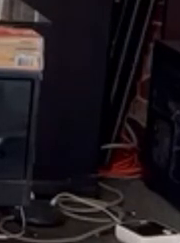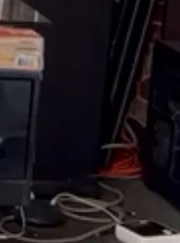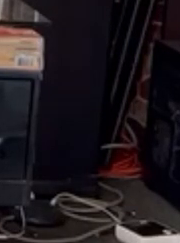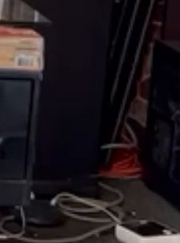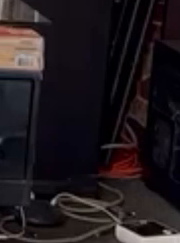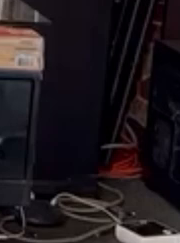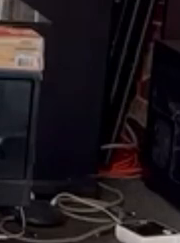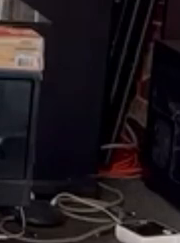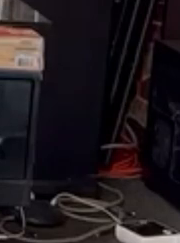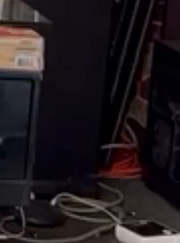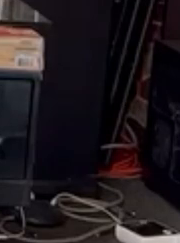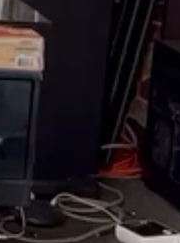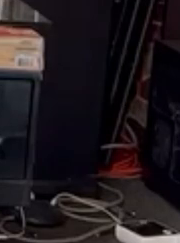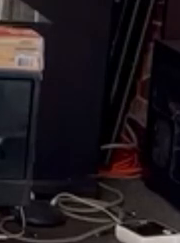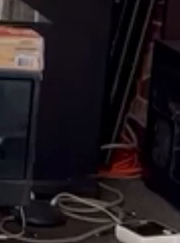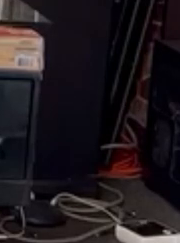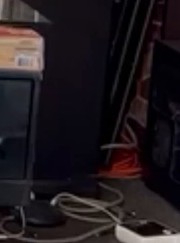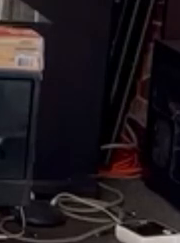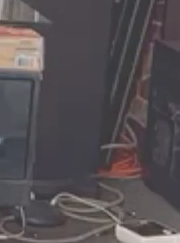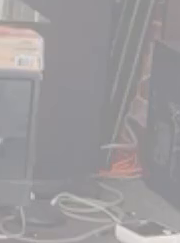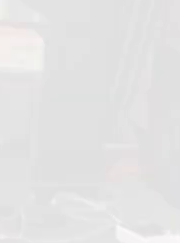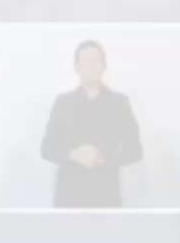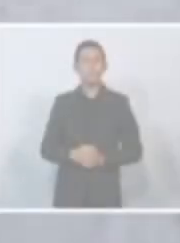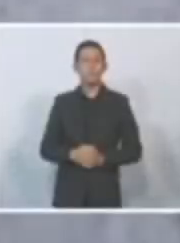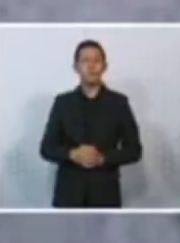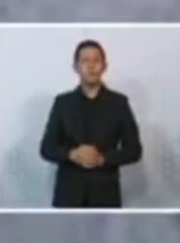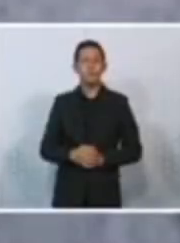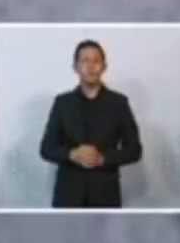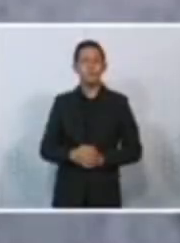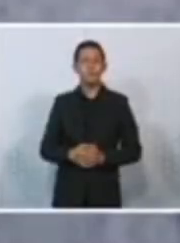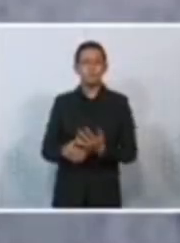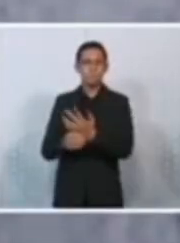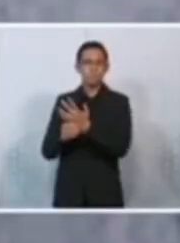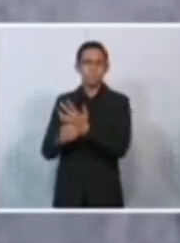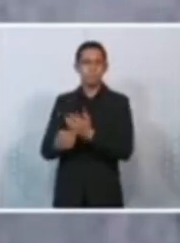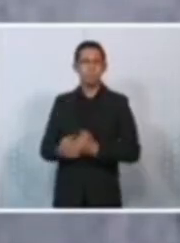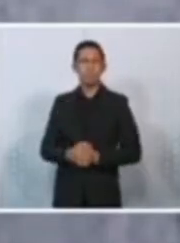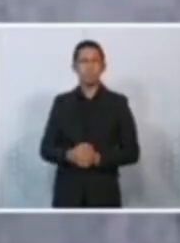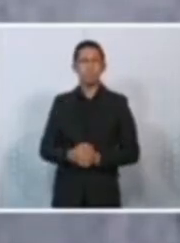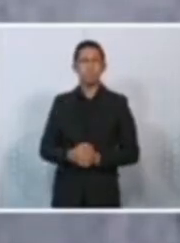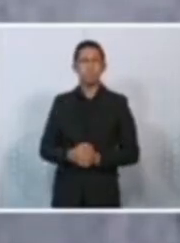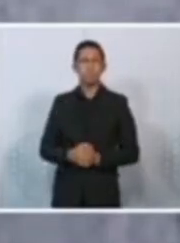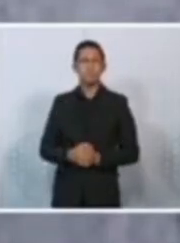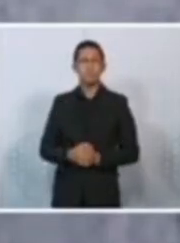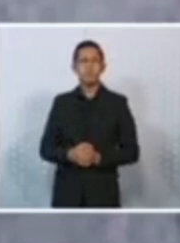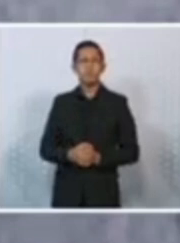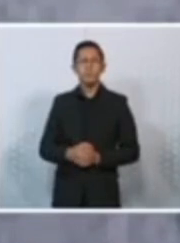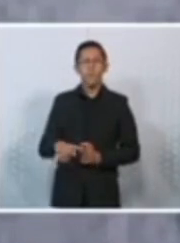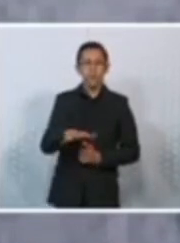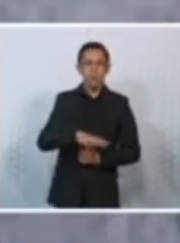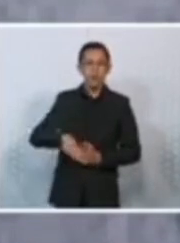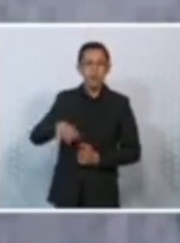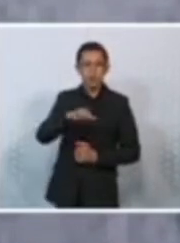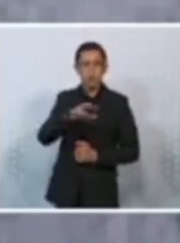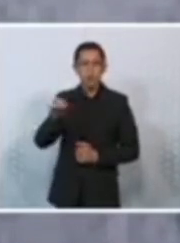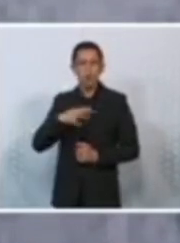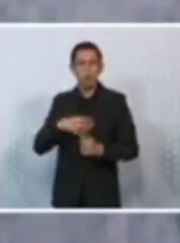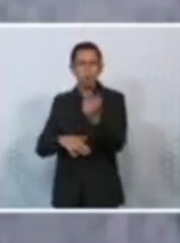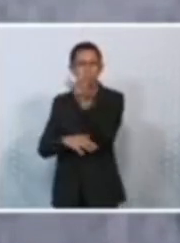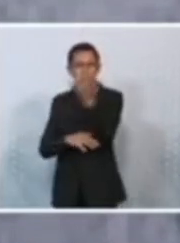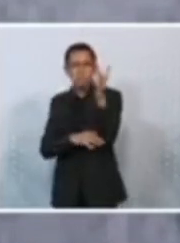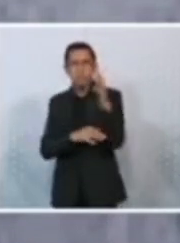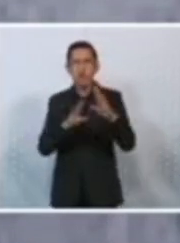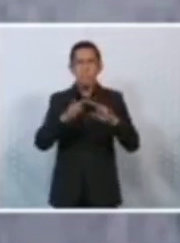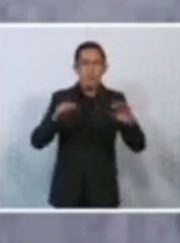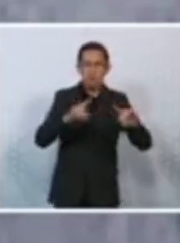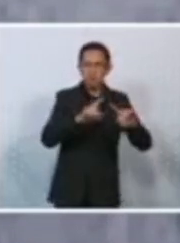maquiladoras y caminos sacacosechas quintana roo es un estado rico en recursos naturales con